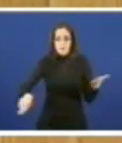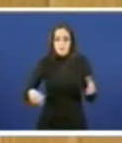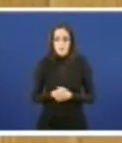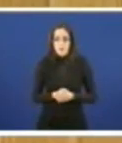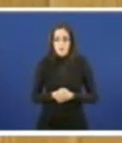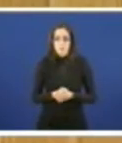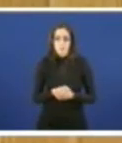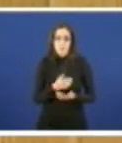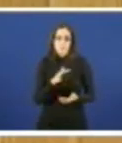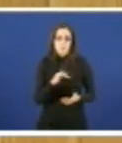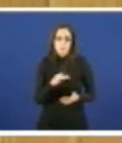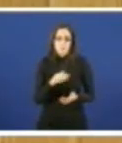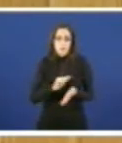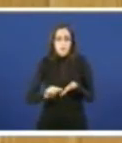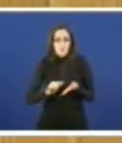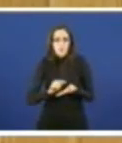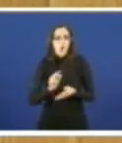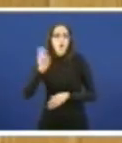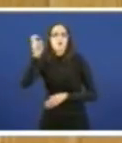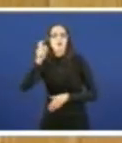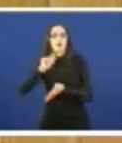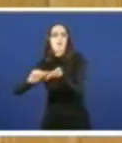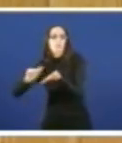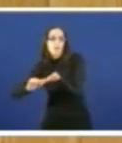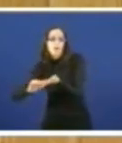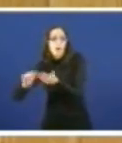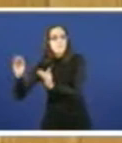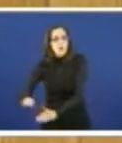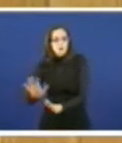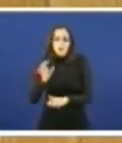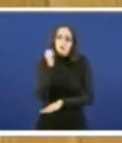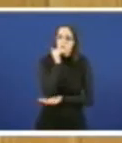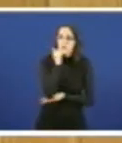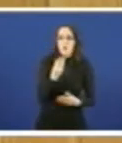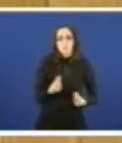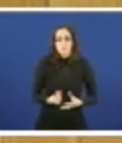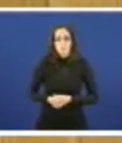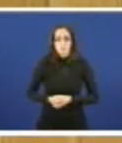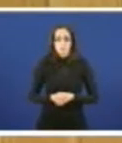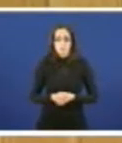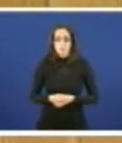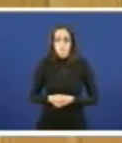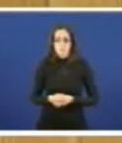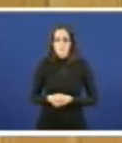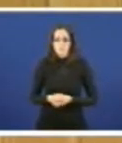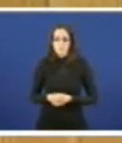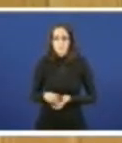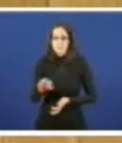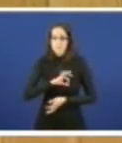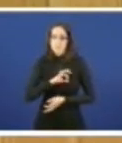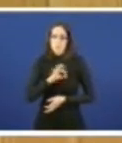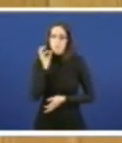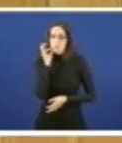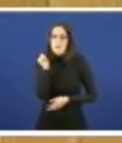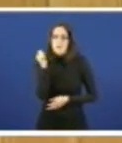e todas as palabras de outros literatos ou de periodistas ou políticos. Señor Adán, eu